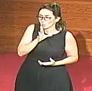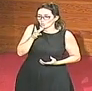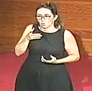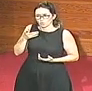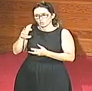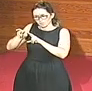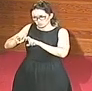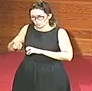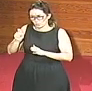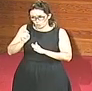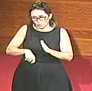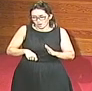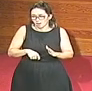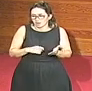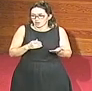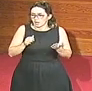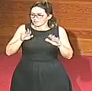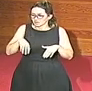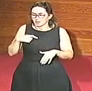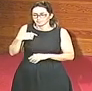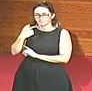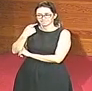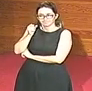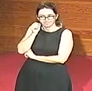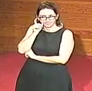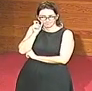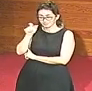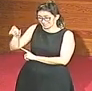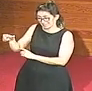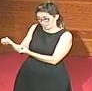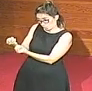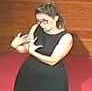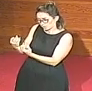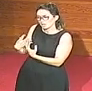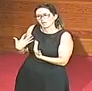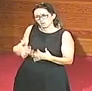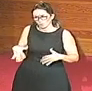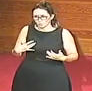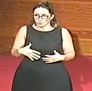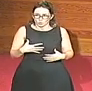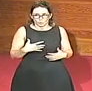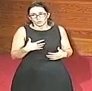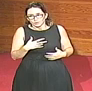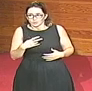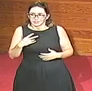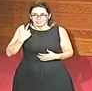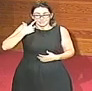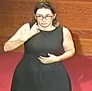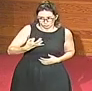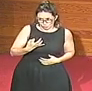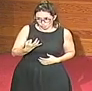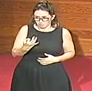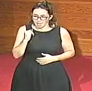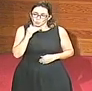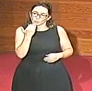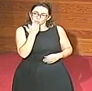Y ahí, claro, te das cuenta de que la gente se juega mucho para hablar contigo. Hay buzones seguros y tal, pero necesitas un